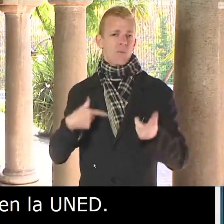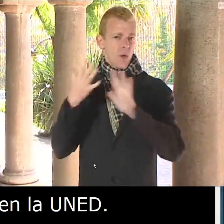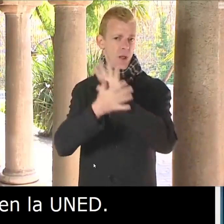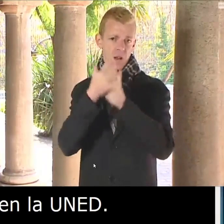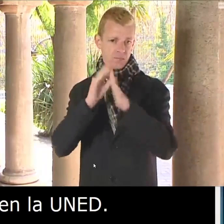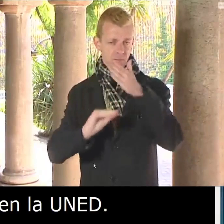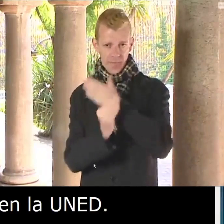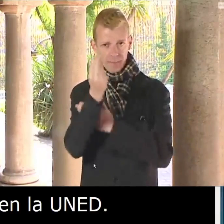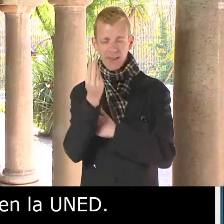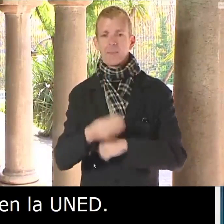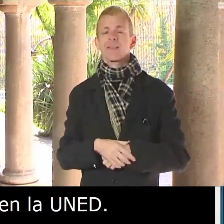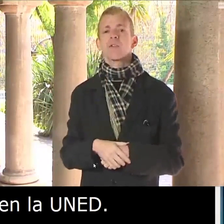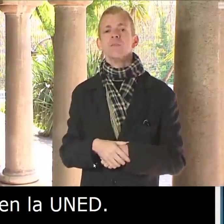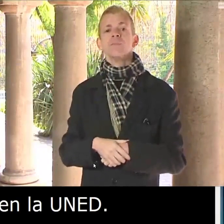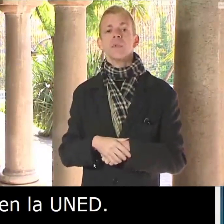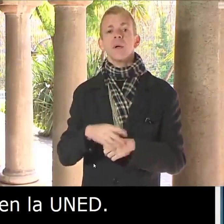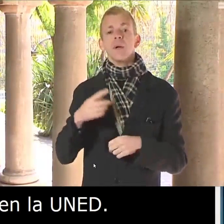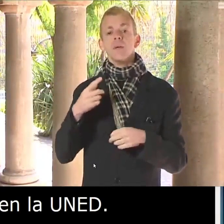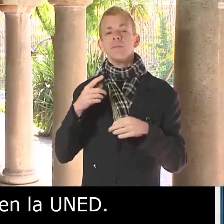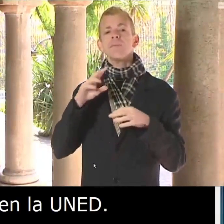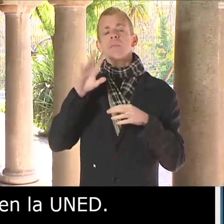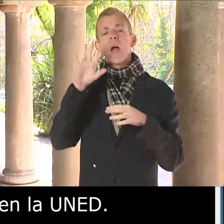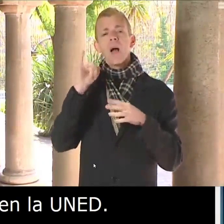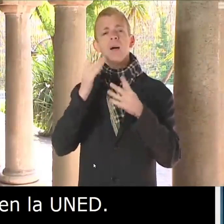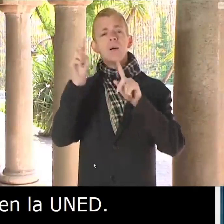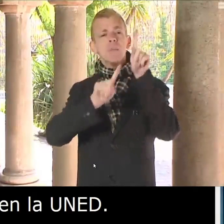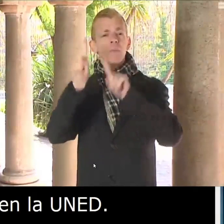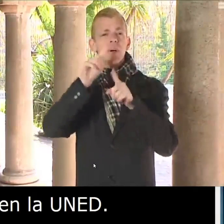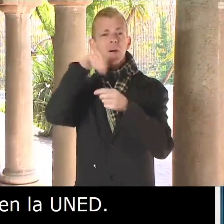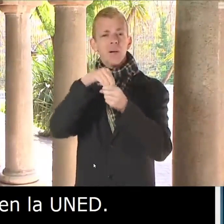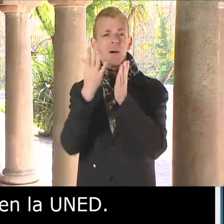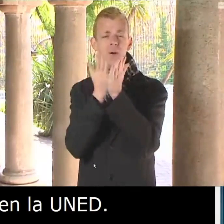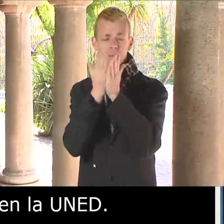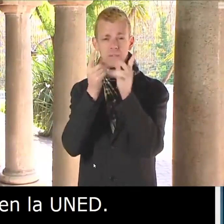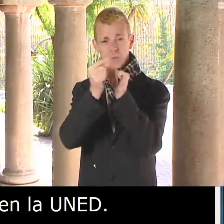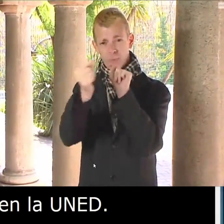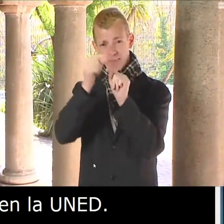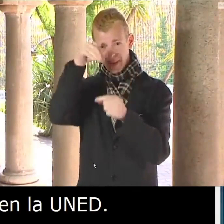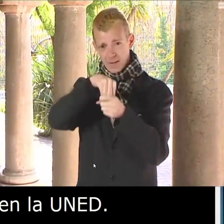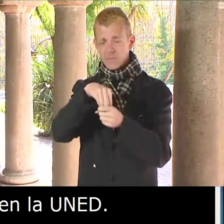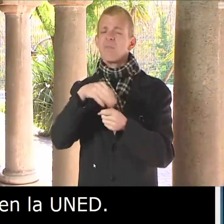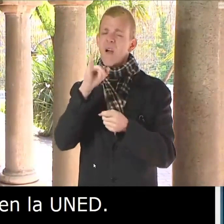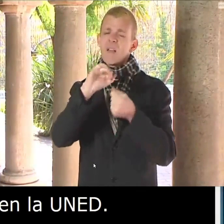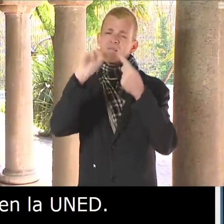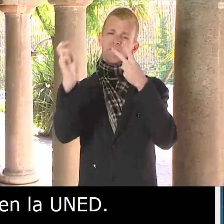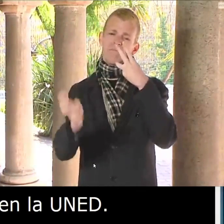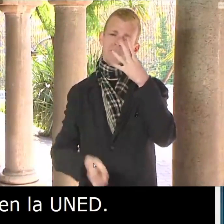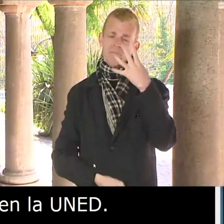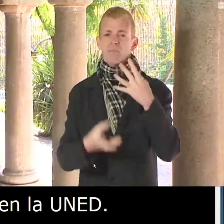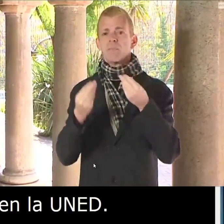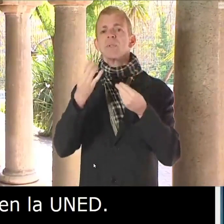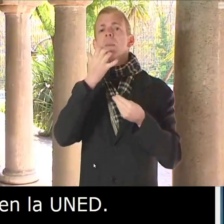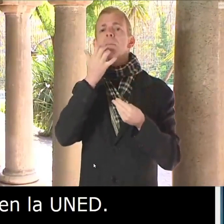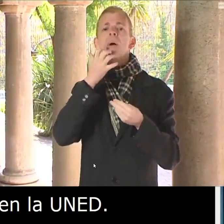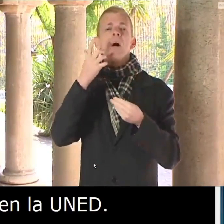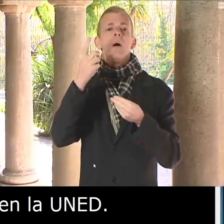sorda, usuario de la lengua de signos, que es mi lengua materna. Las dificultades que yo veo a la hora